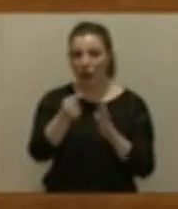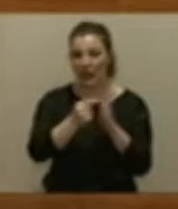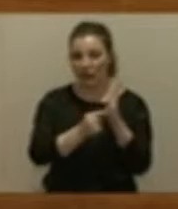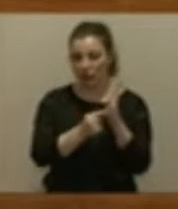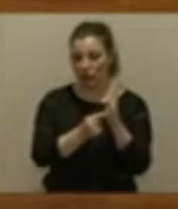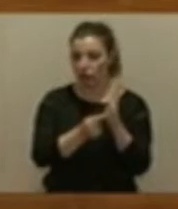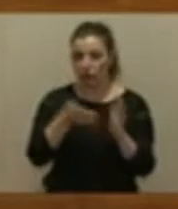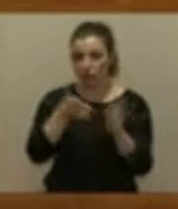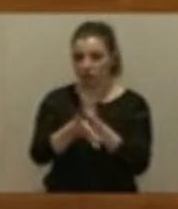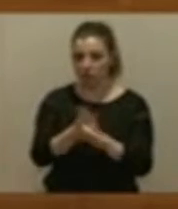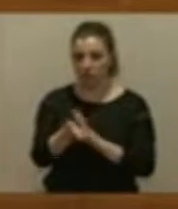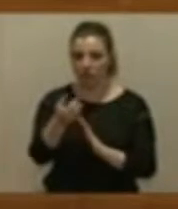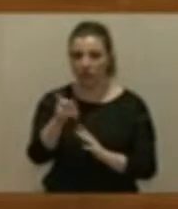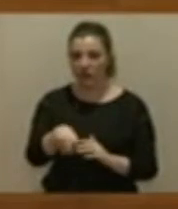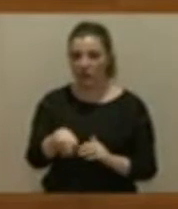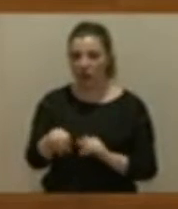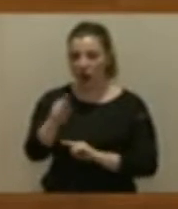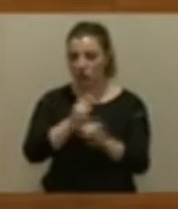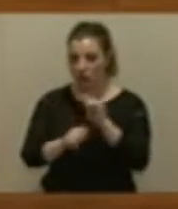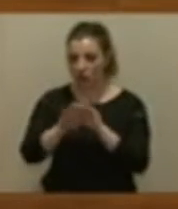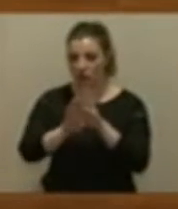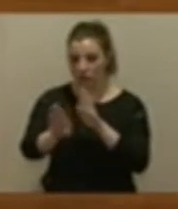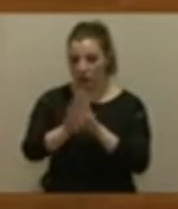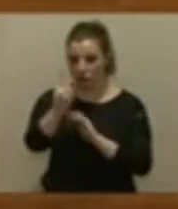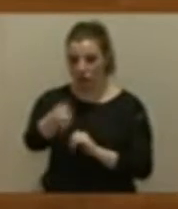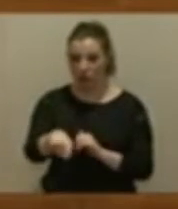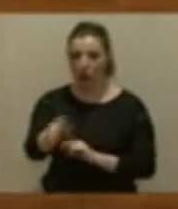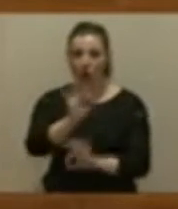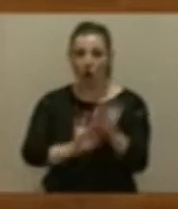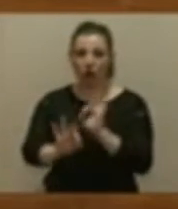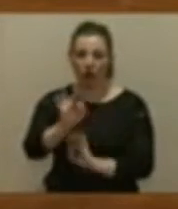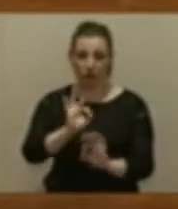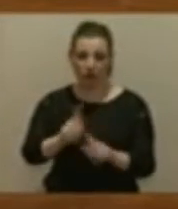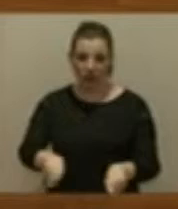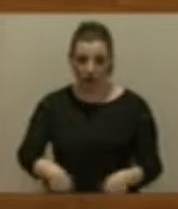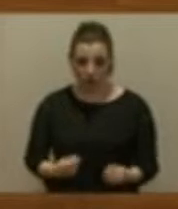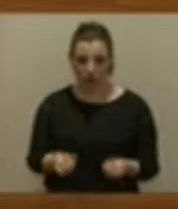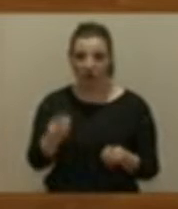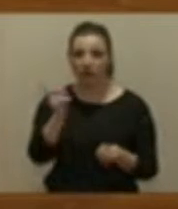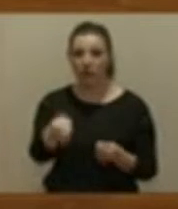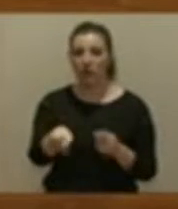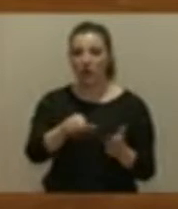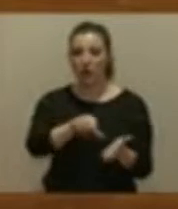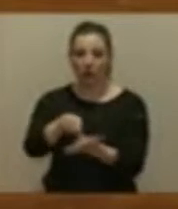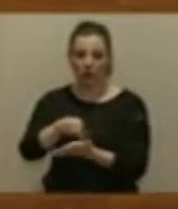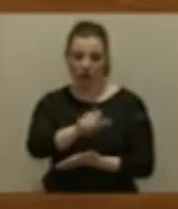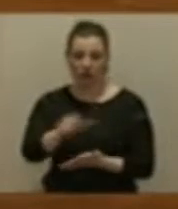exponemos y, sobre todo, a las asociaciones vecinales, organizaciones ecologistas y demás ciudadanía